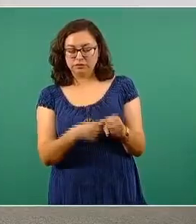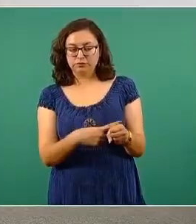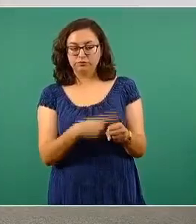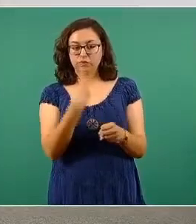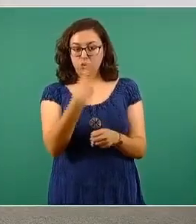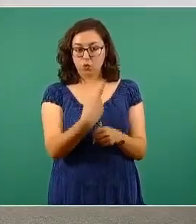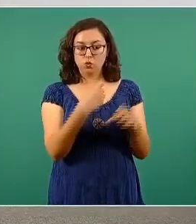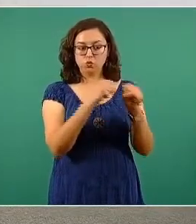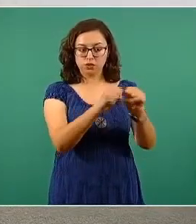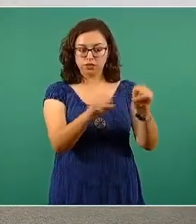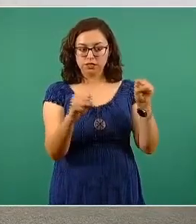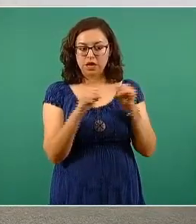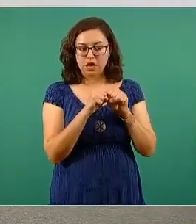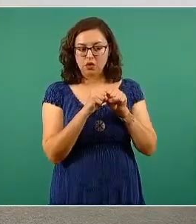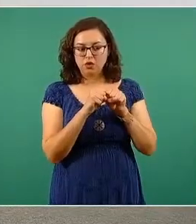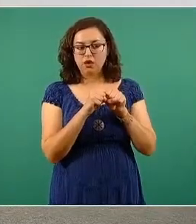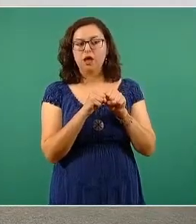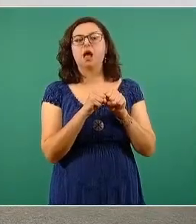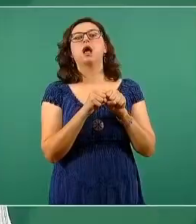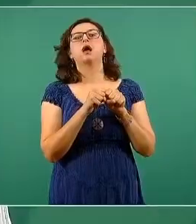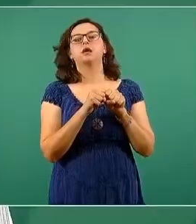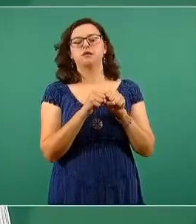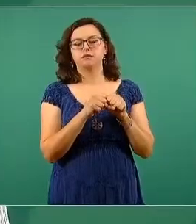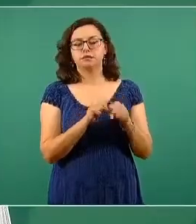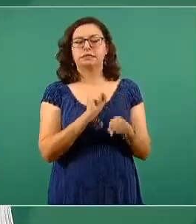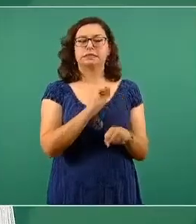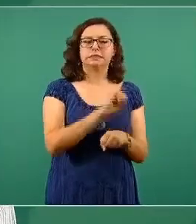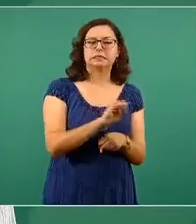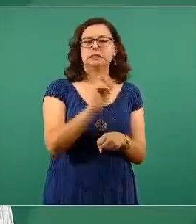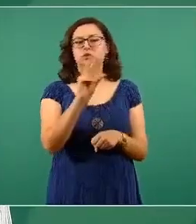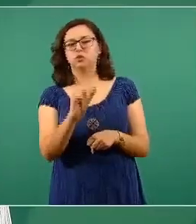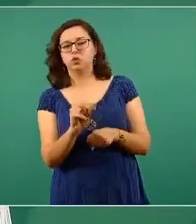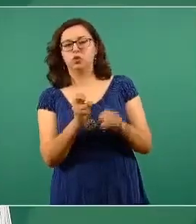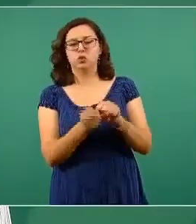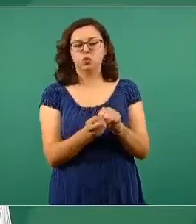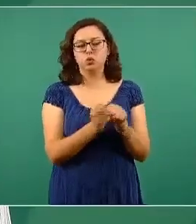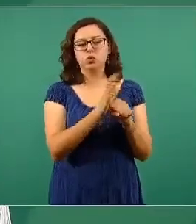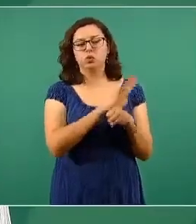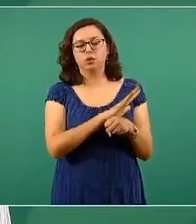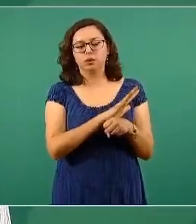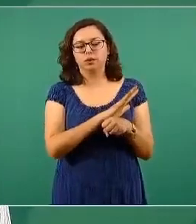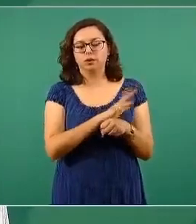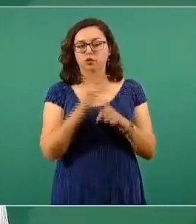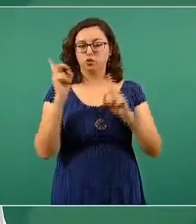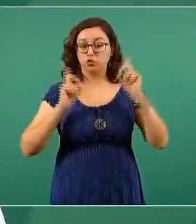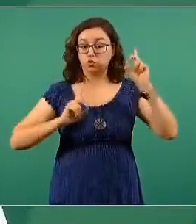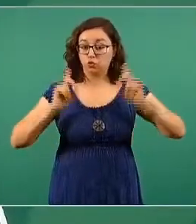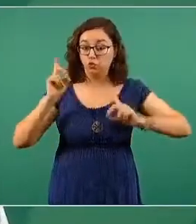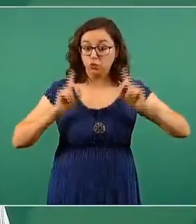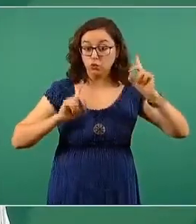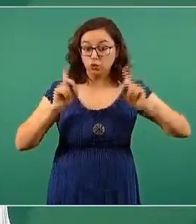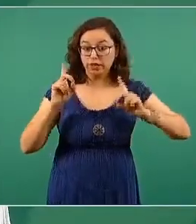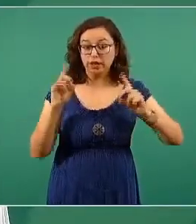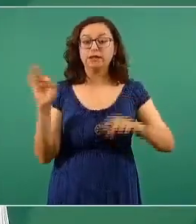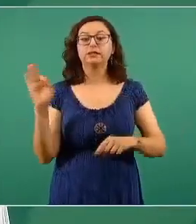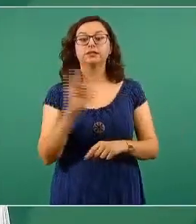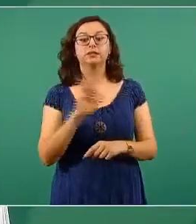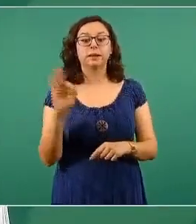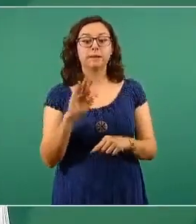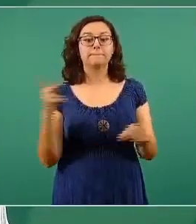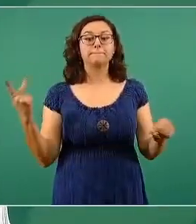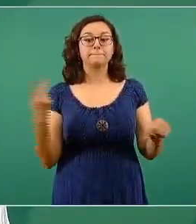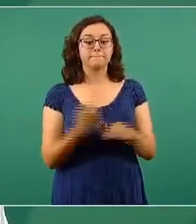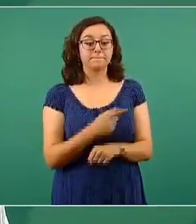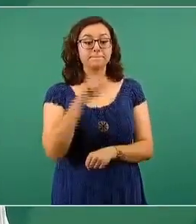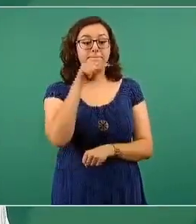correspondiente, por precaución y mientras el caso se confirma, y obviamente más si se llega a confirmar, queda suspendida la